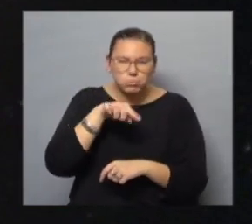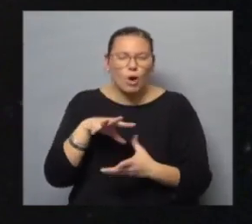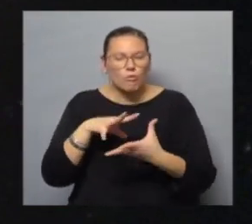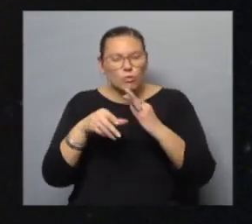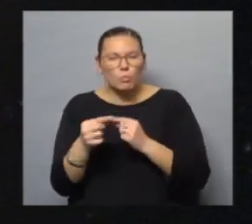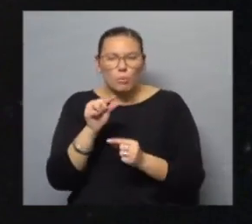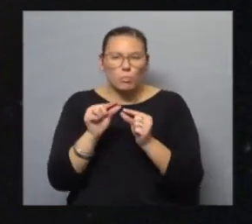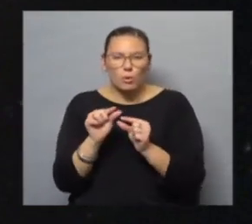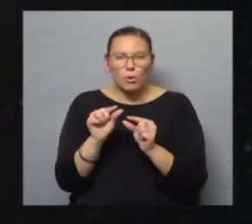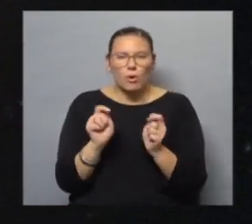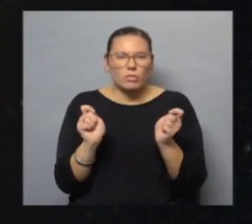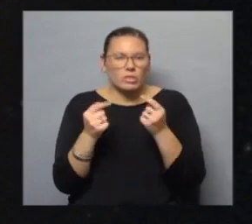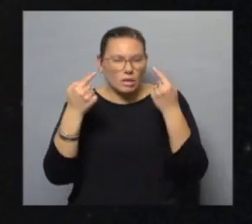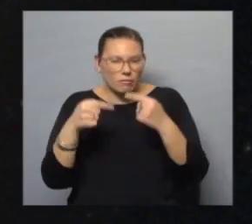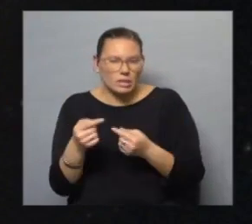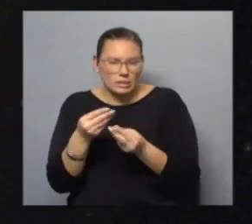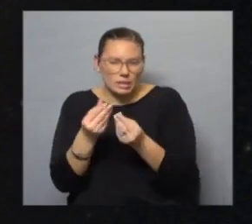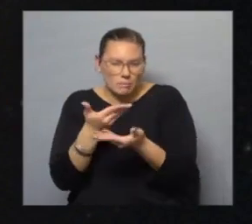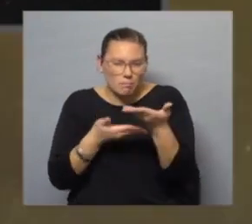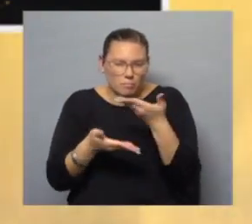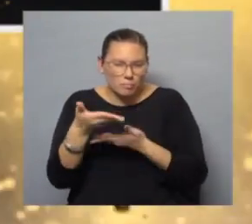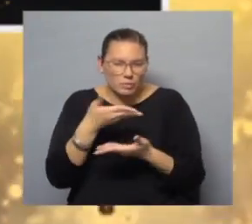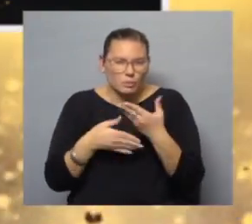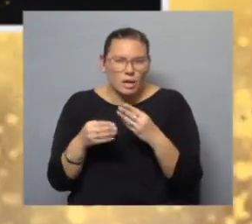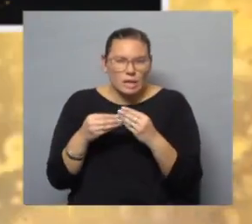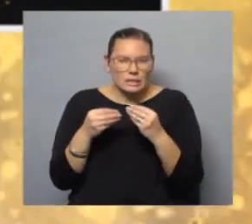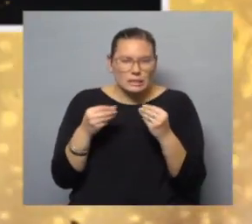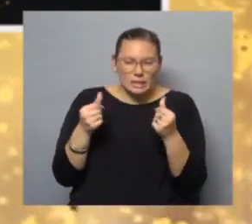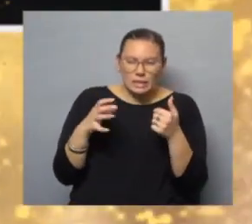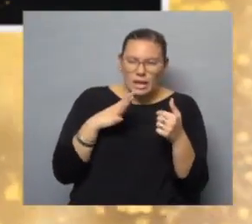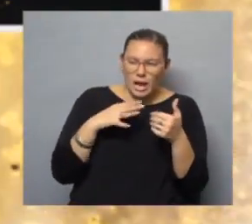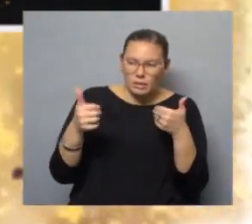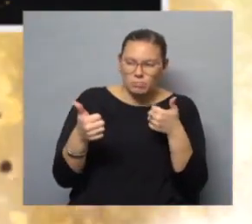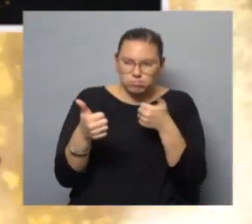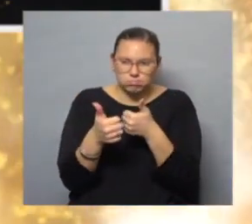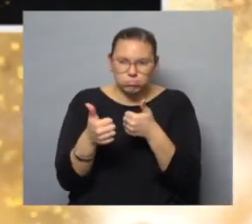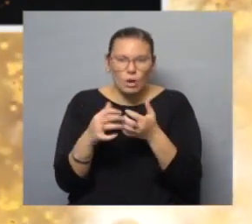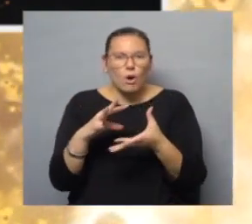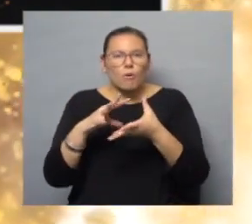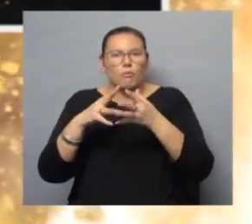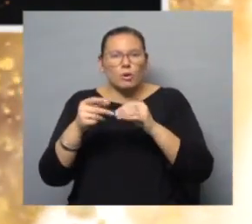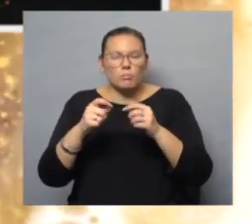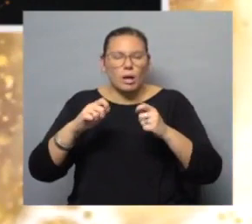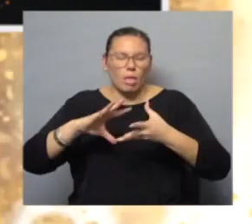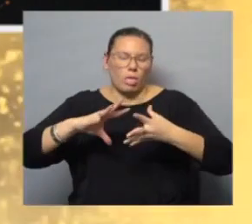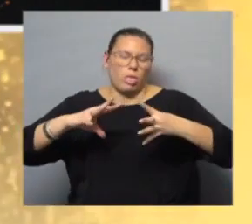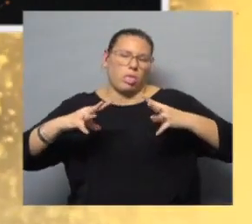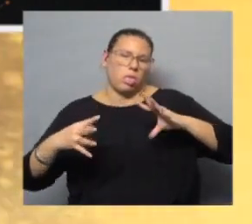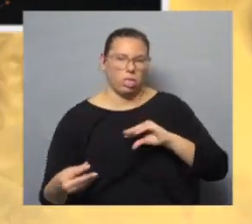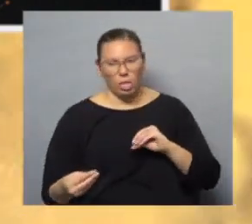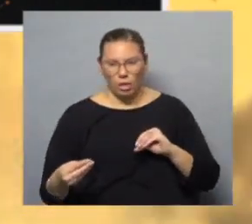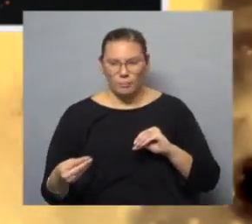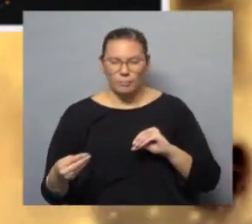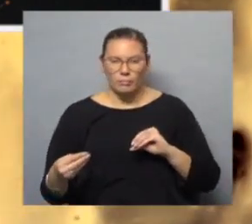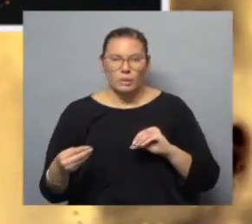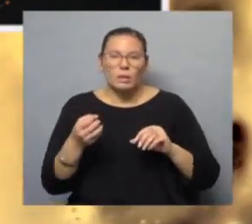porque están interactuando esas galaxias. Se sienten la presencia de unas con otras y su forma se va distorsionando por la interacción gravitacional.